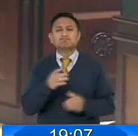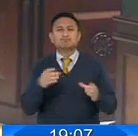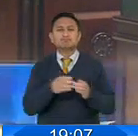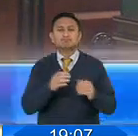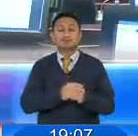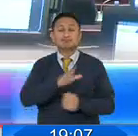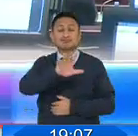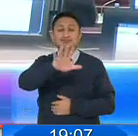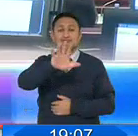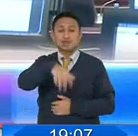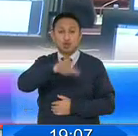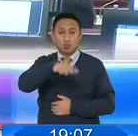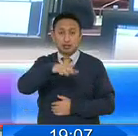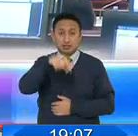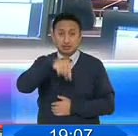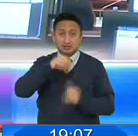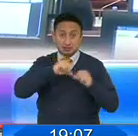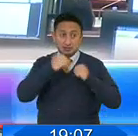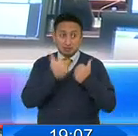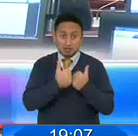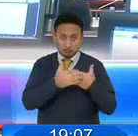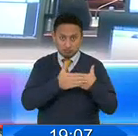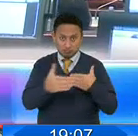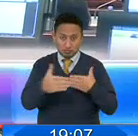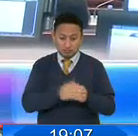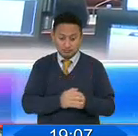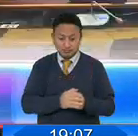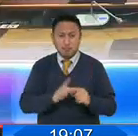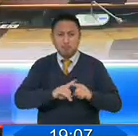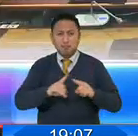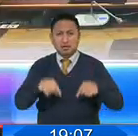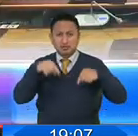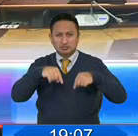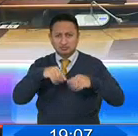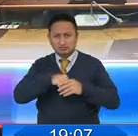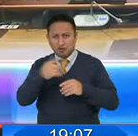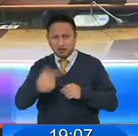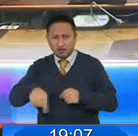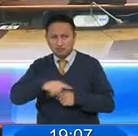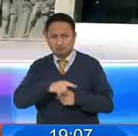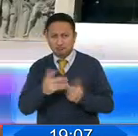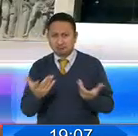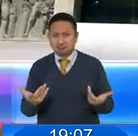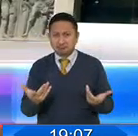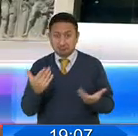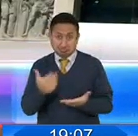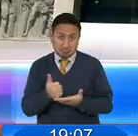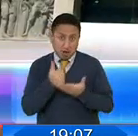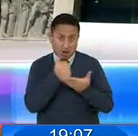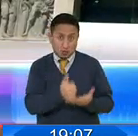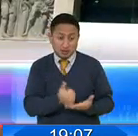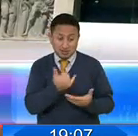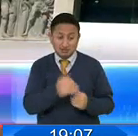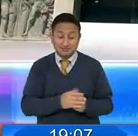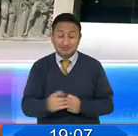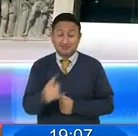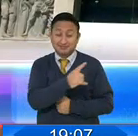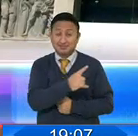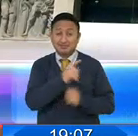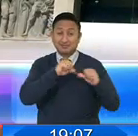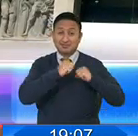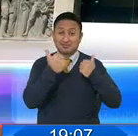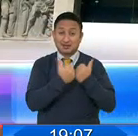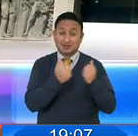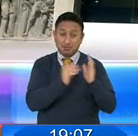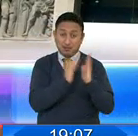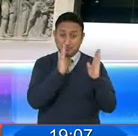para actuar en esta asamblea, pero por fuera la expectativa es grande y consideran que podría ayudar a la golpeada imagen del Parlamento salpicado por